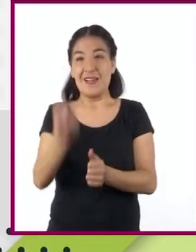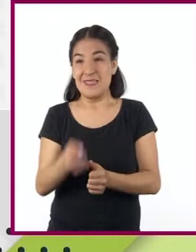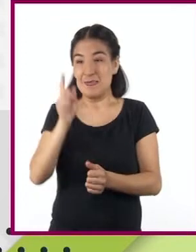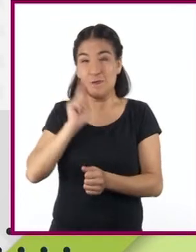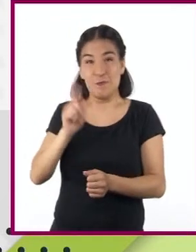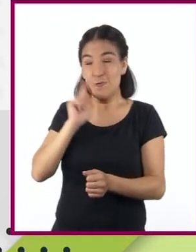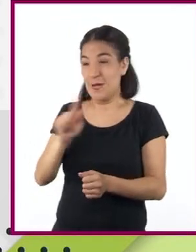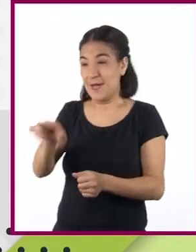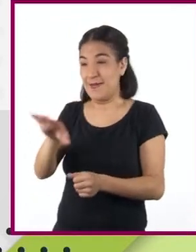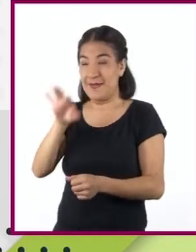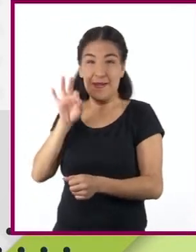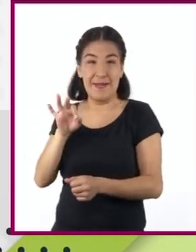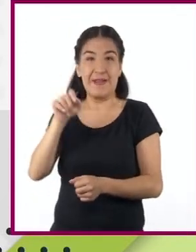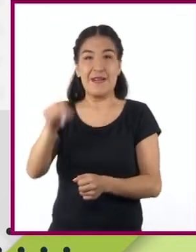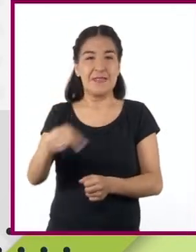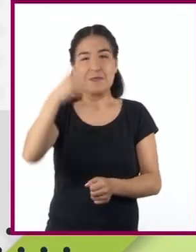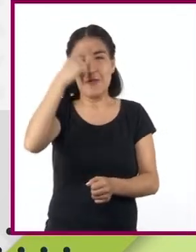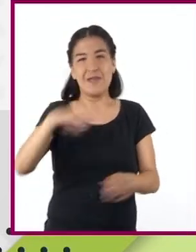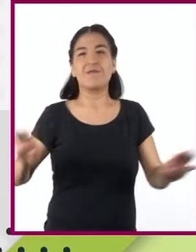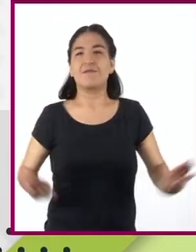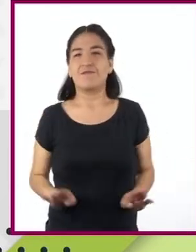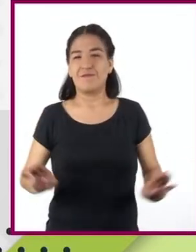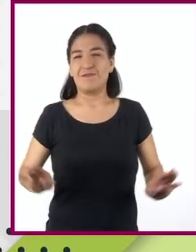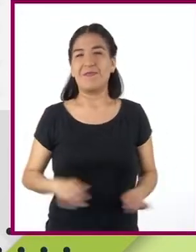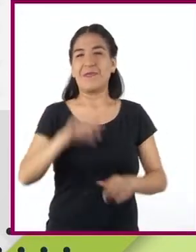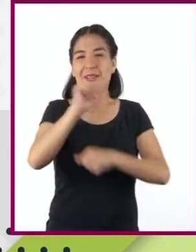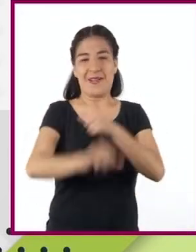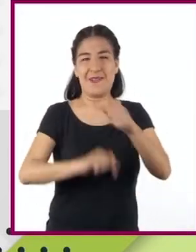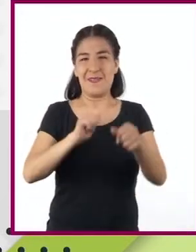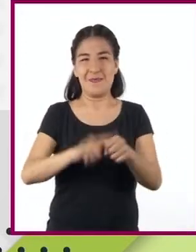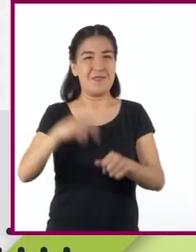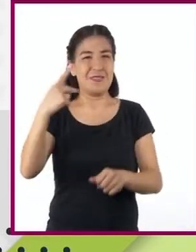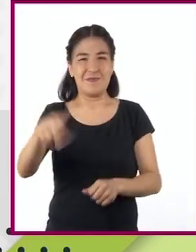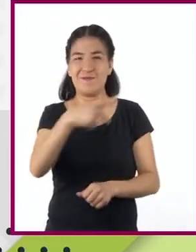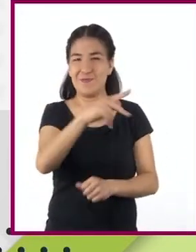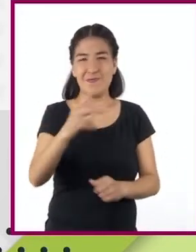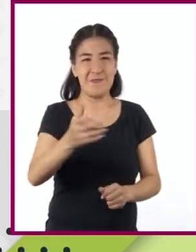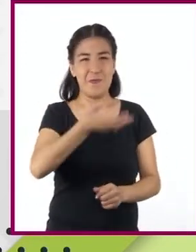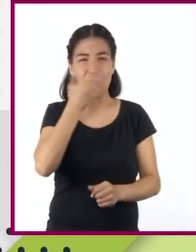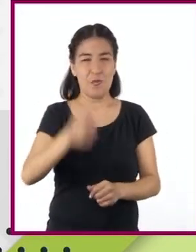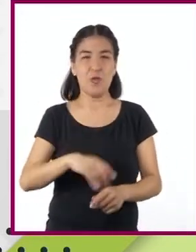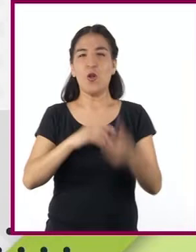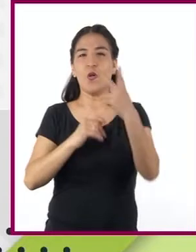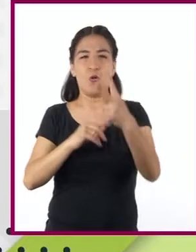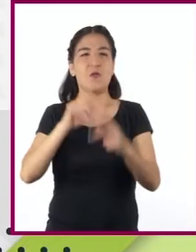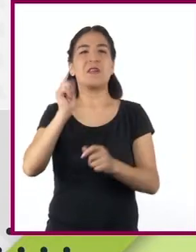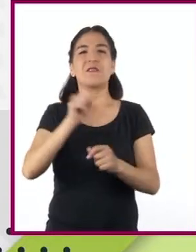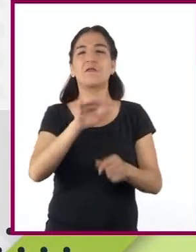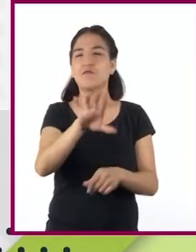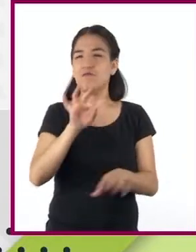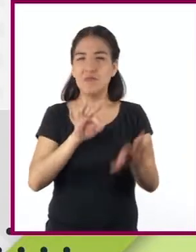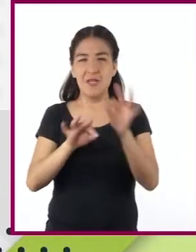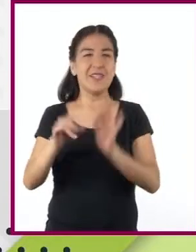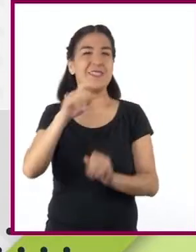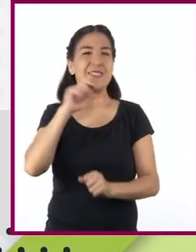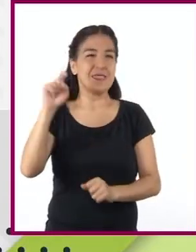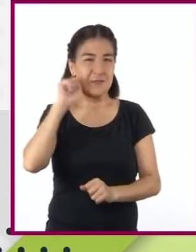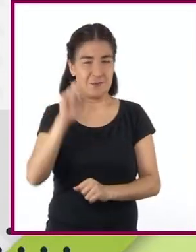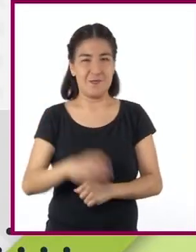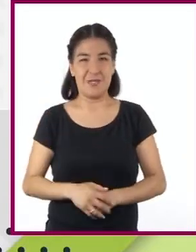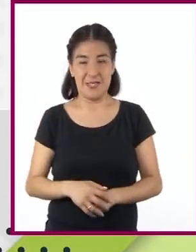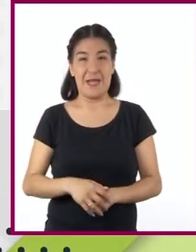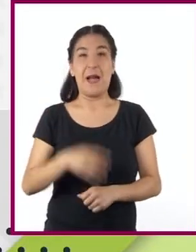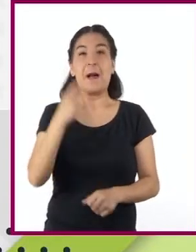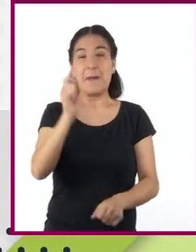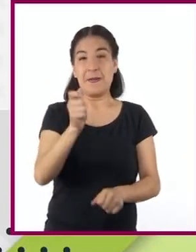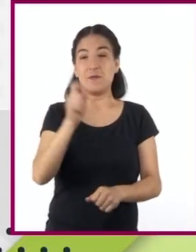pareja con base en esas características. Hay dos formas de acción de la selección sexual: la elección que